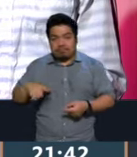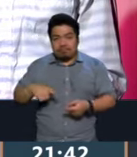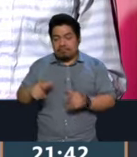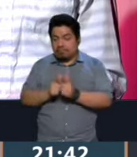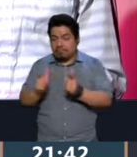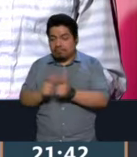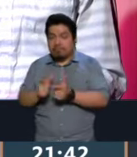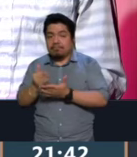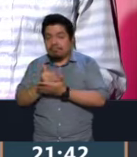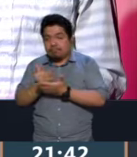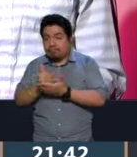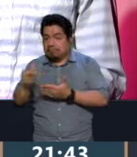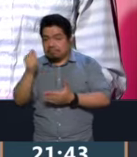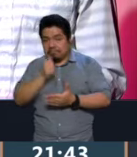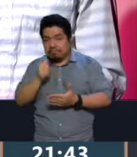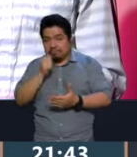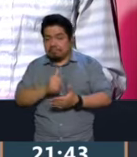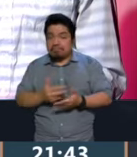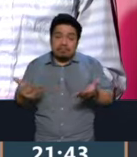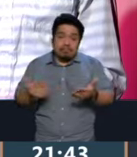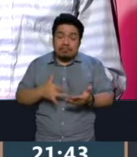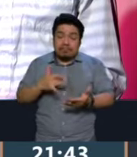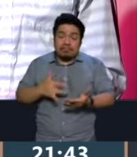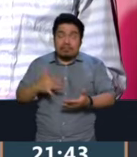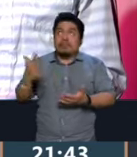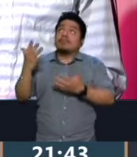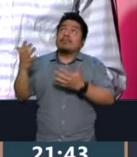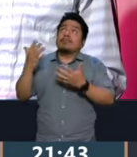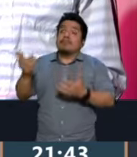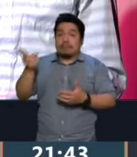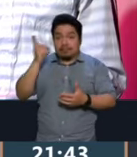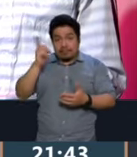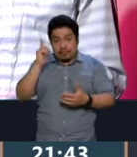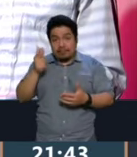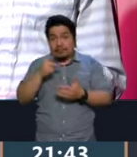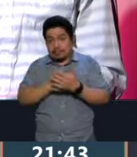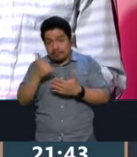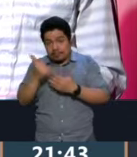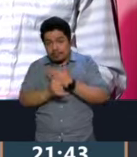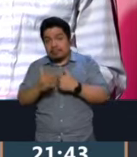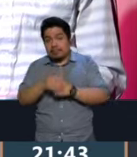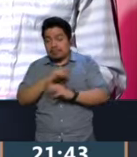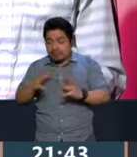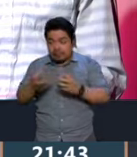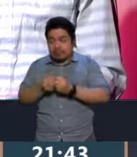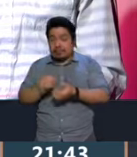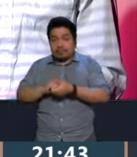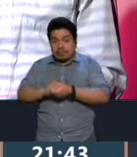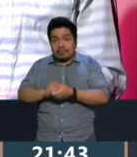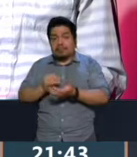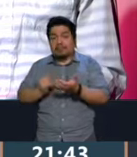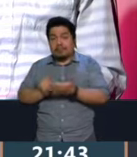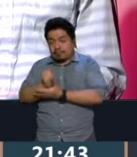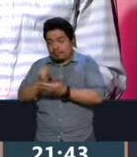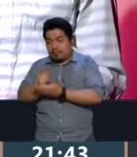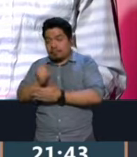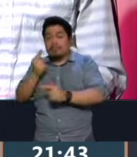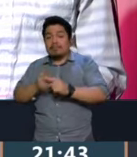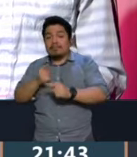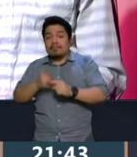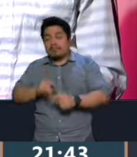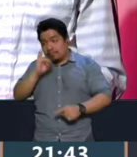político de Morena. Y a mí me da mucha esperanza justo este proyecto porque ahora somos parte y definitivamente vamos a decidir quién va a